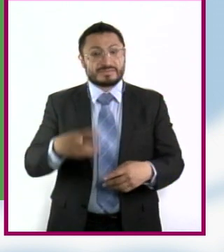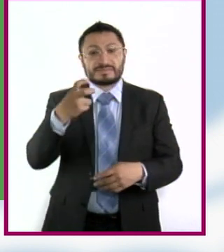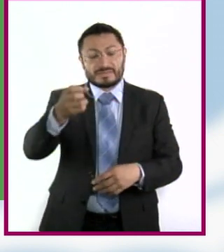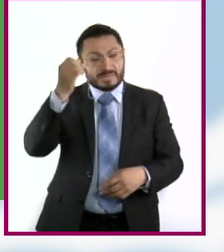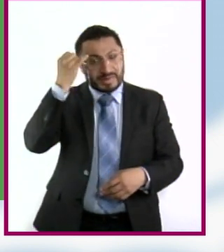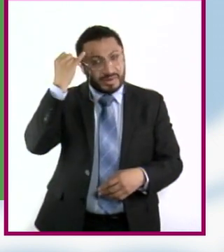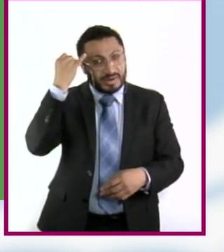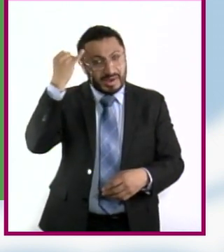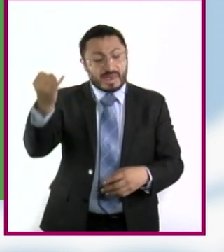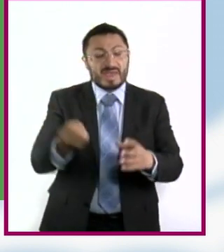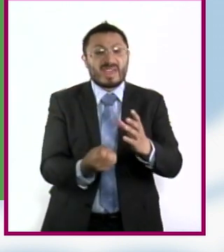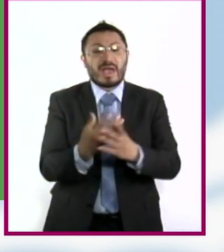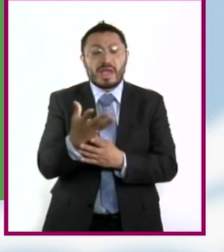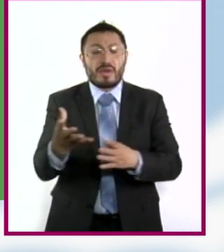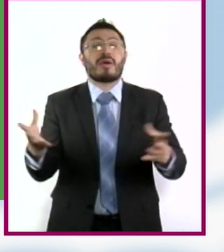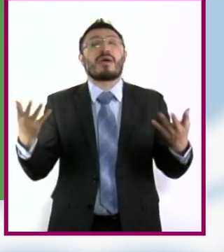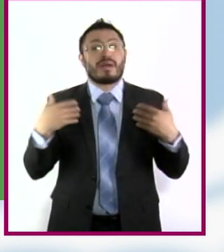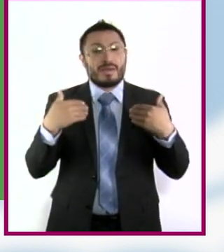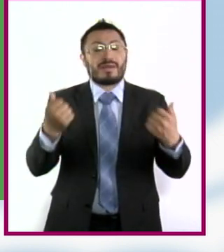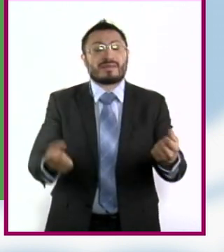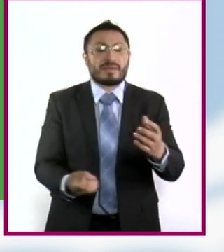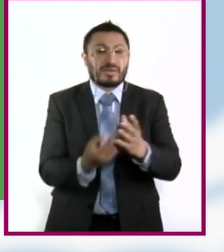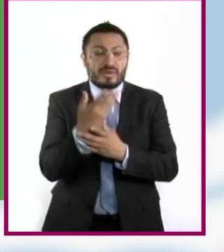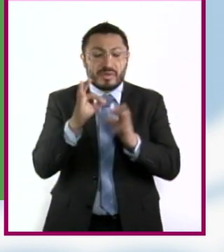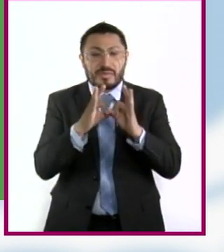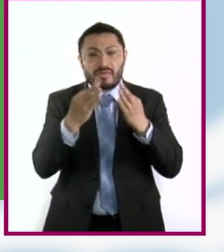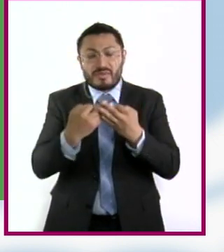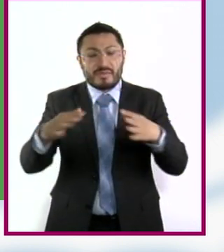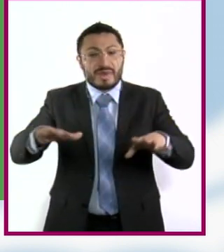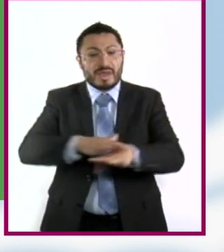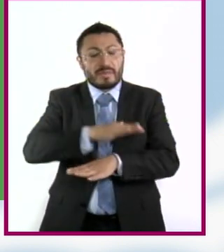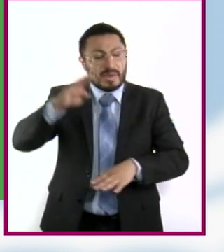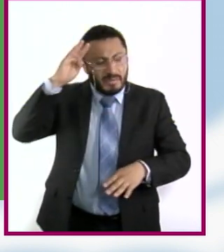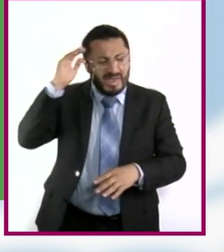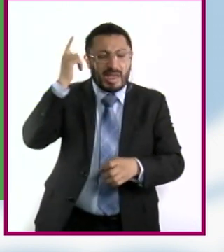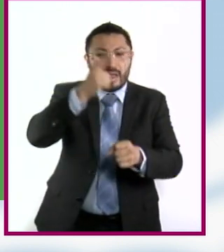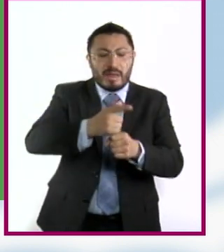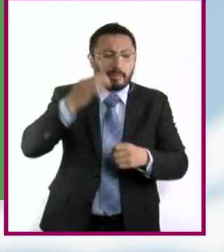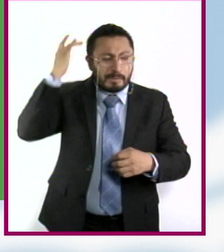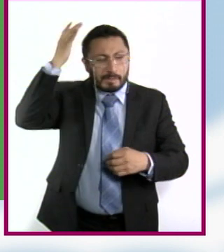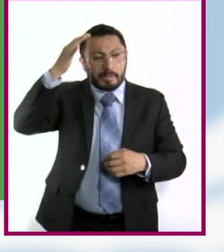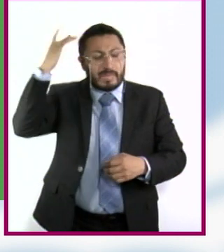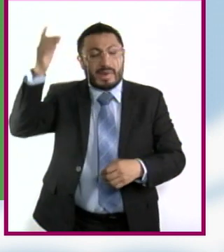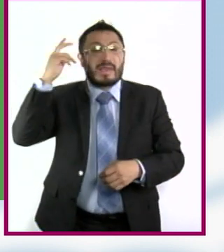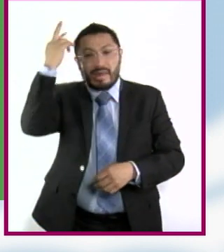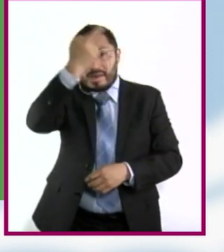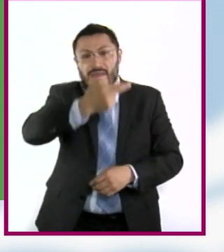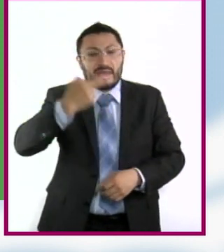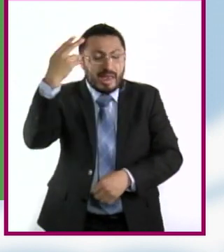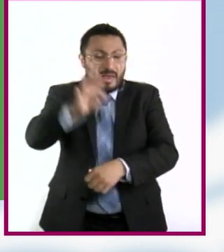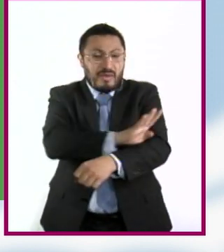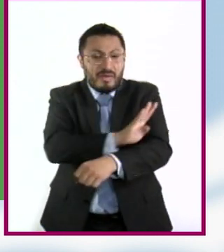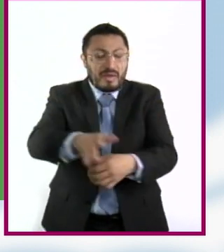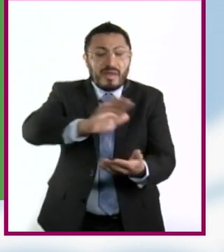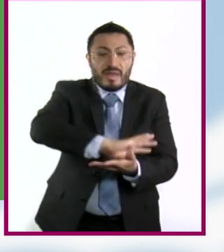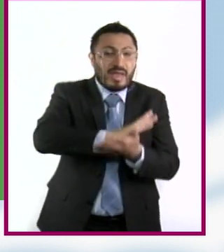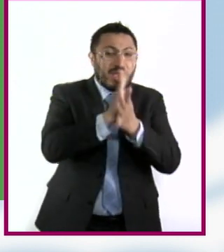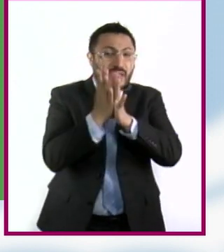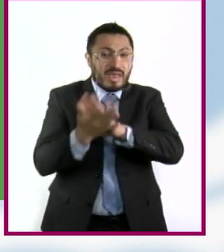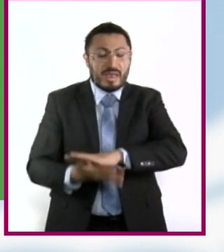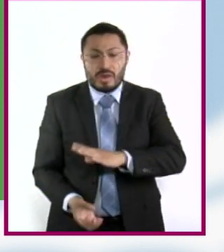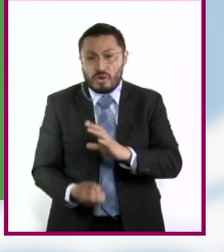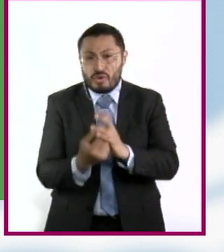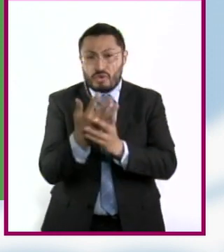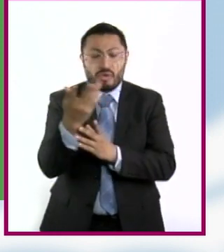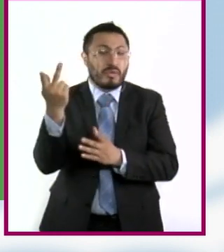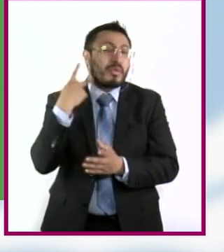ha propiciado nuevas formas de pensar, identificar, analizar y evaluar su bienestar, lo cual se ha traducido en nuevas